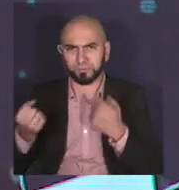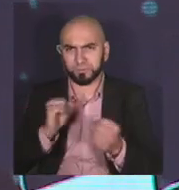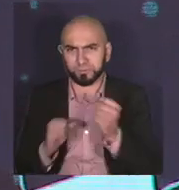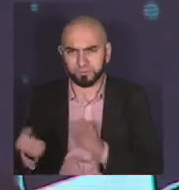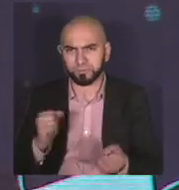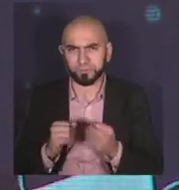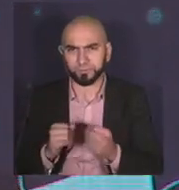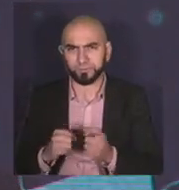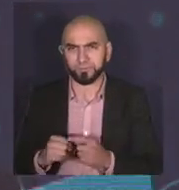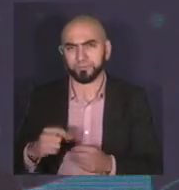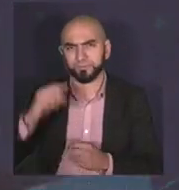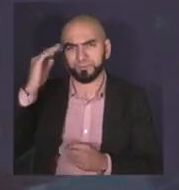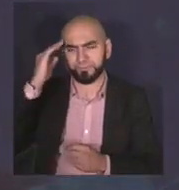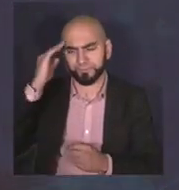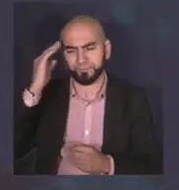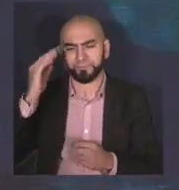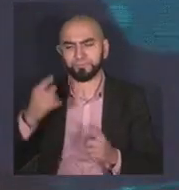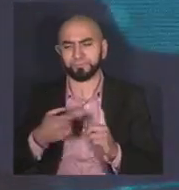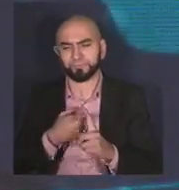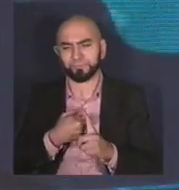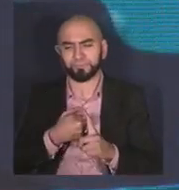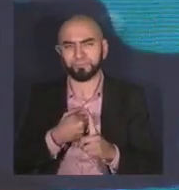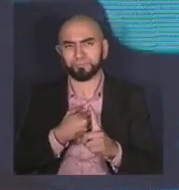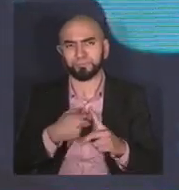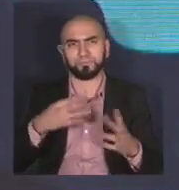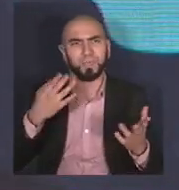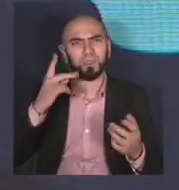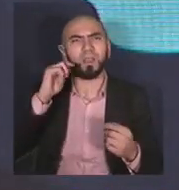Con esto no me refiero a que